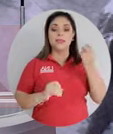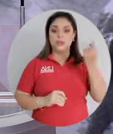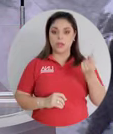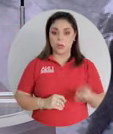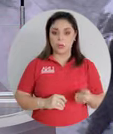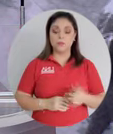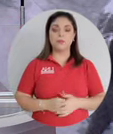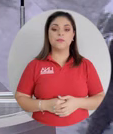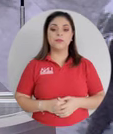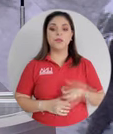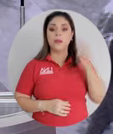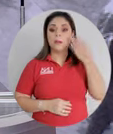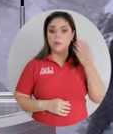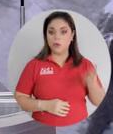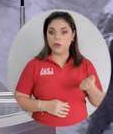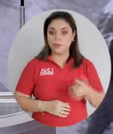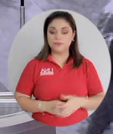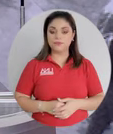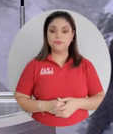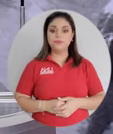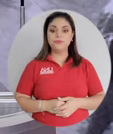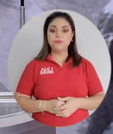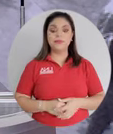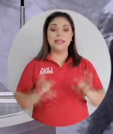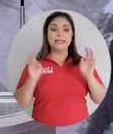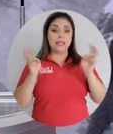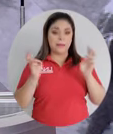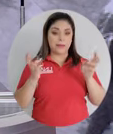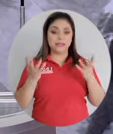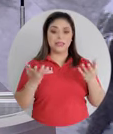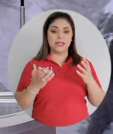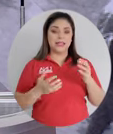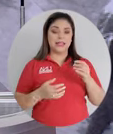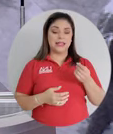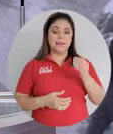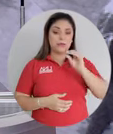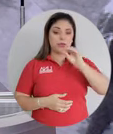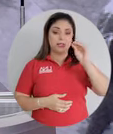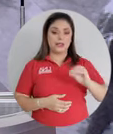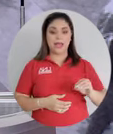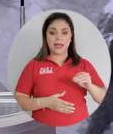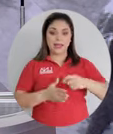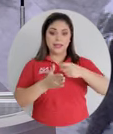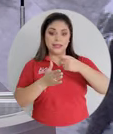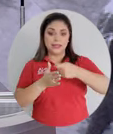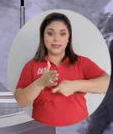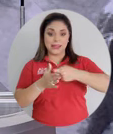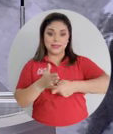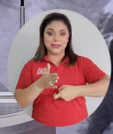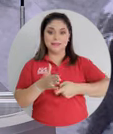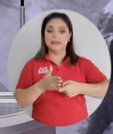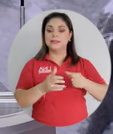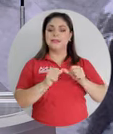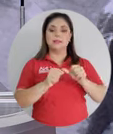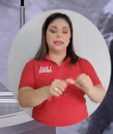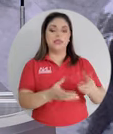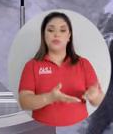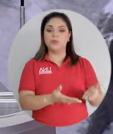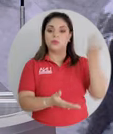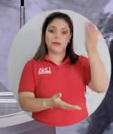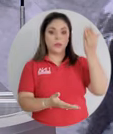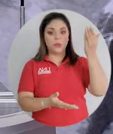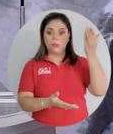bien su presupuesto, puesto que temas como las tasas de interés seguirán a la alza, y esto pues